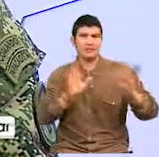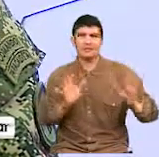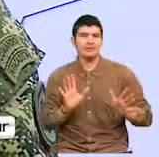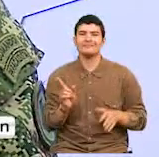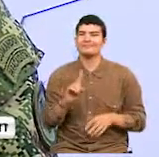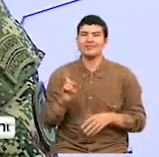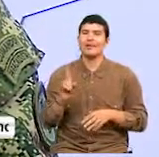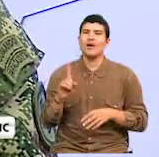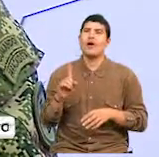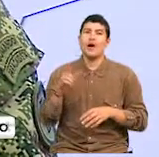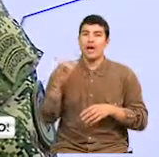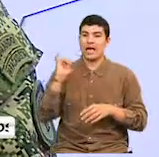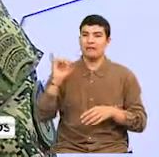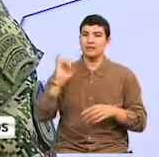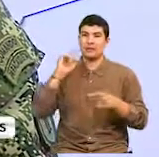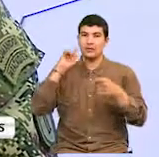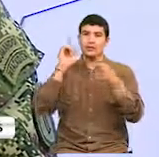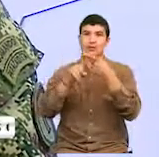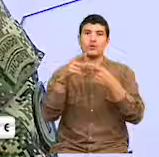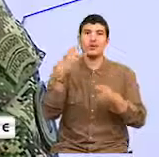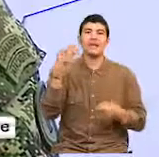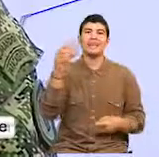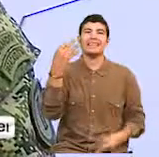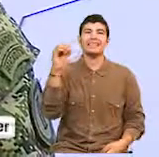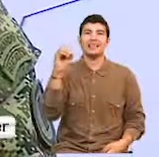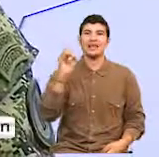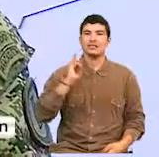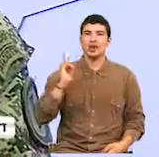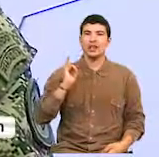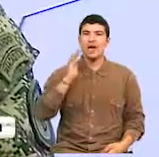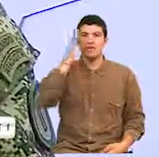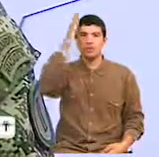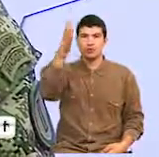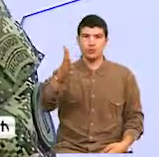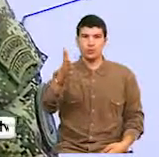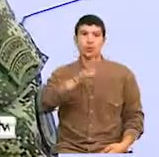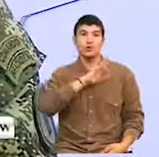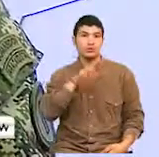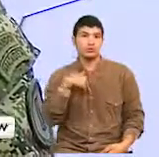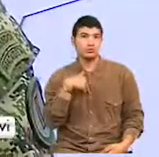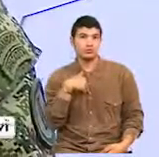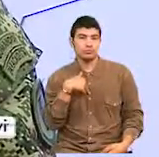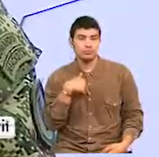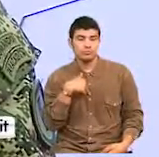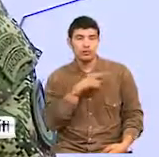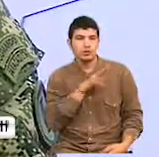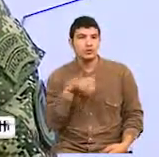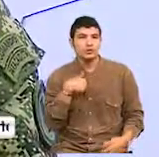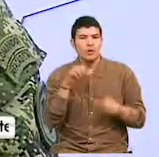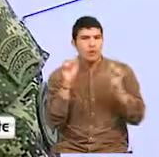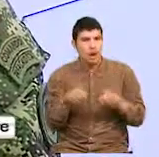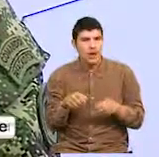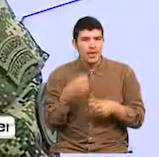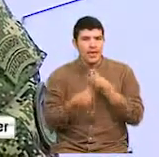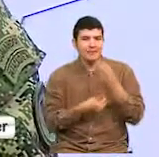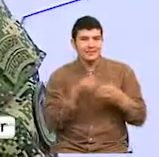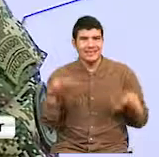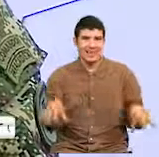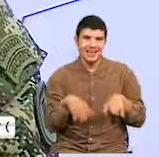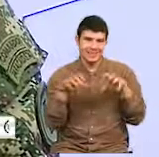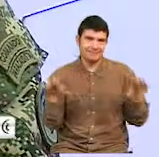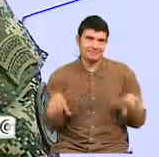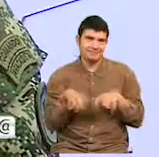al 2030, a un soldado del futuro, y eso hace parte que nosotros podamos realizar este tipo de